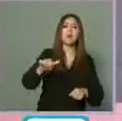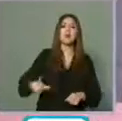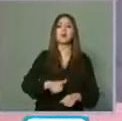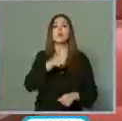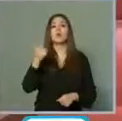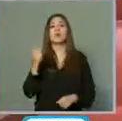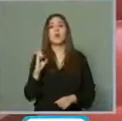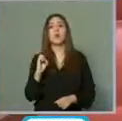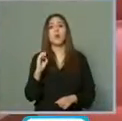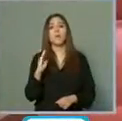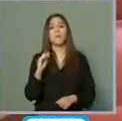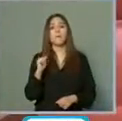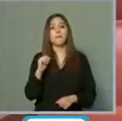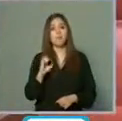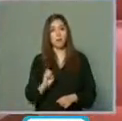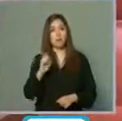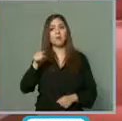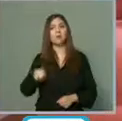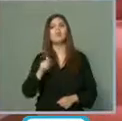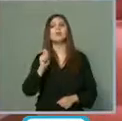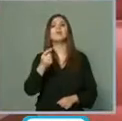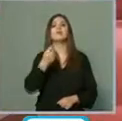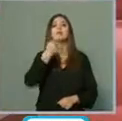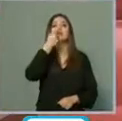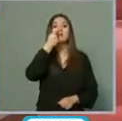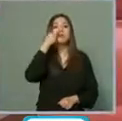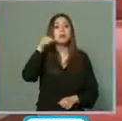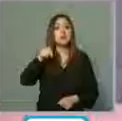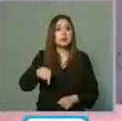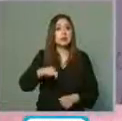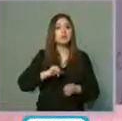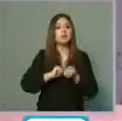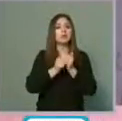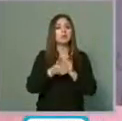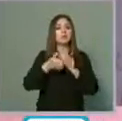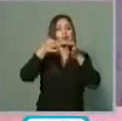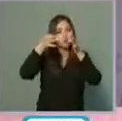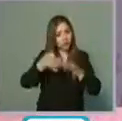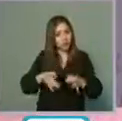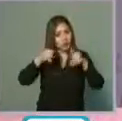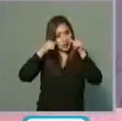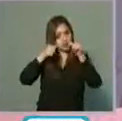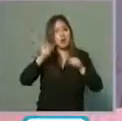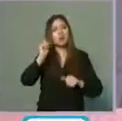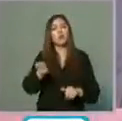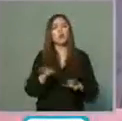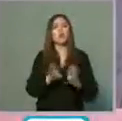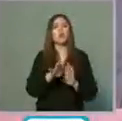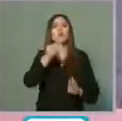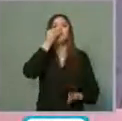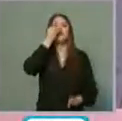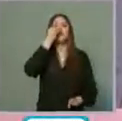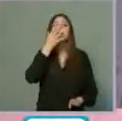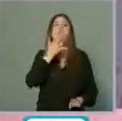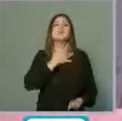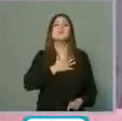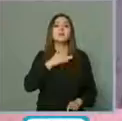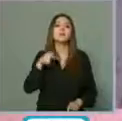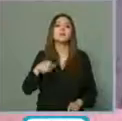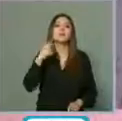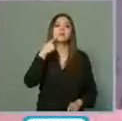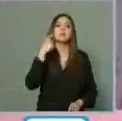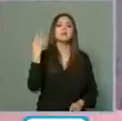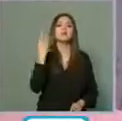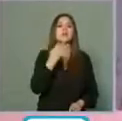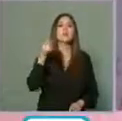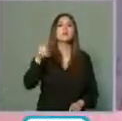que me encanta porque tiene un olor, o sea, esta franquicia en especial está especializada en aroma. Entonces tiene un olor súper rico, está